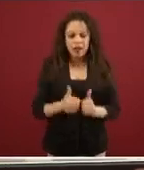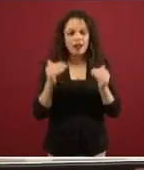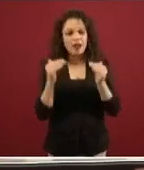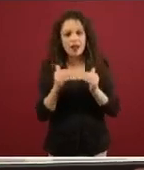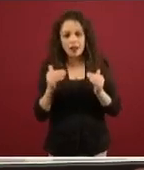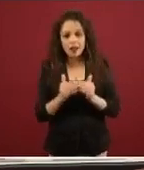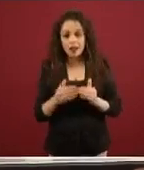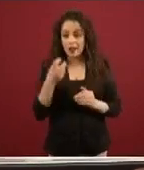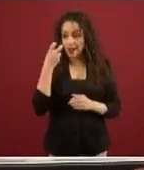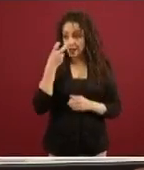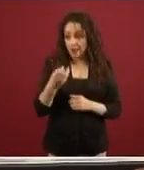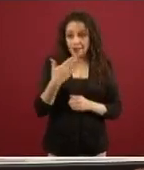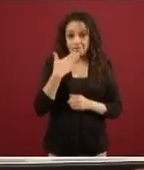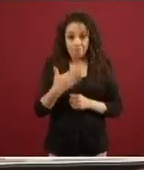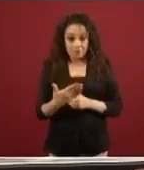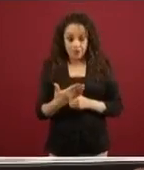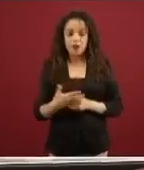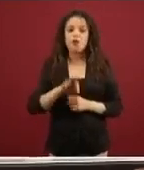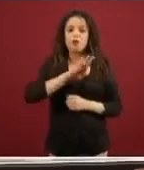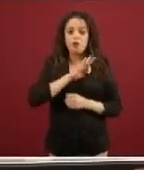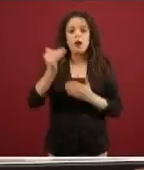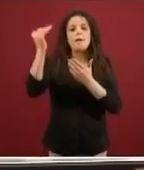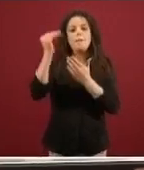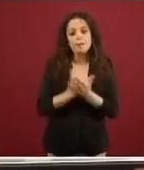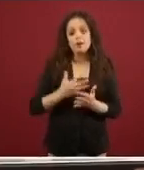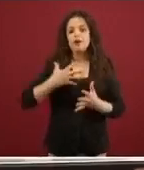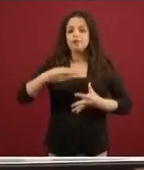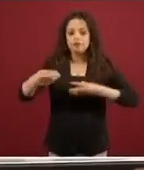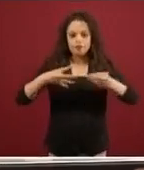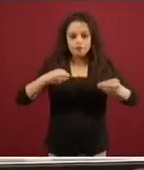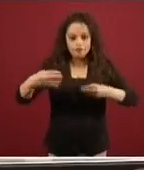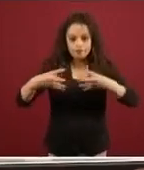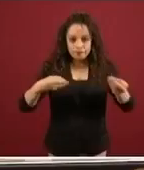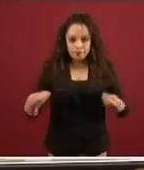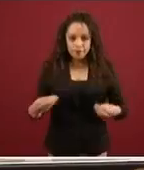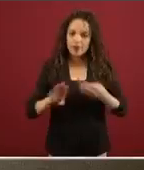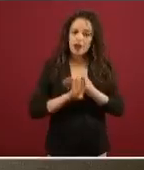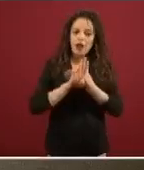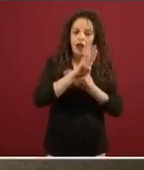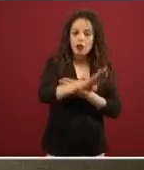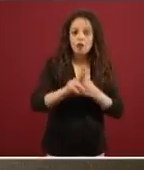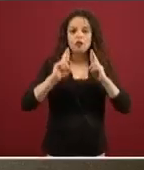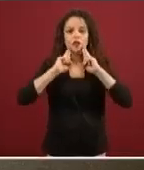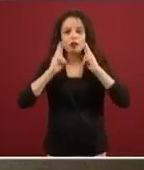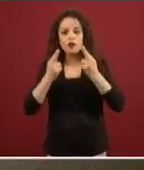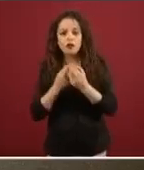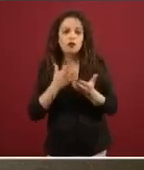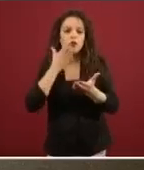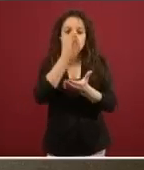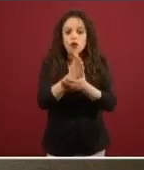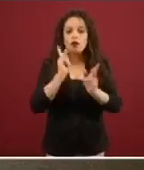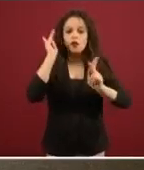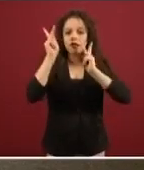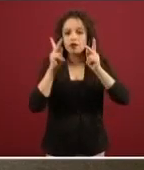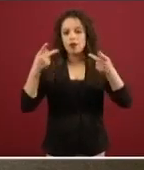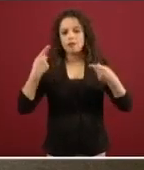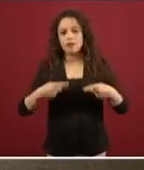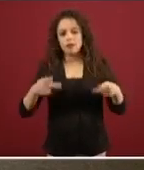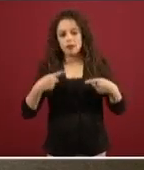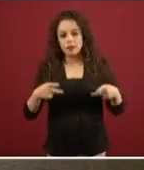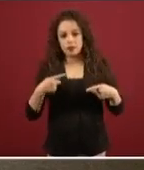contagios. Entre más tiempo estemos sin reunirnos con otras personas, vamos a poder salir de este